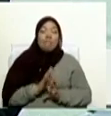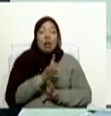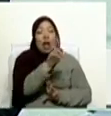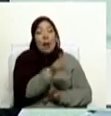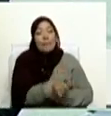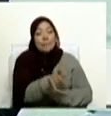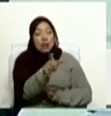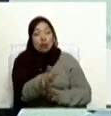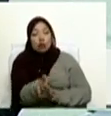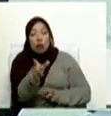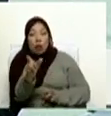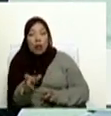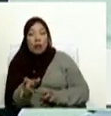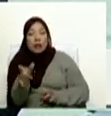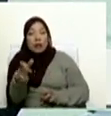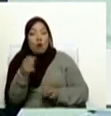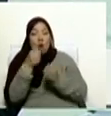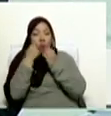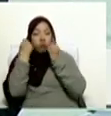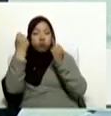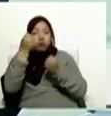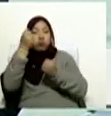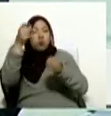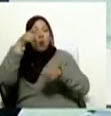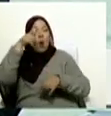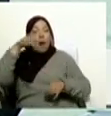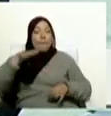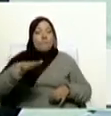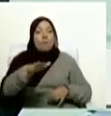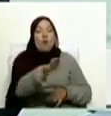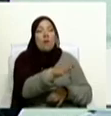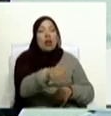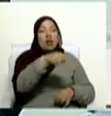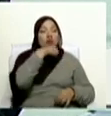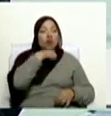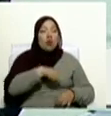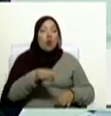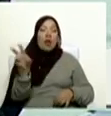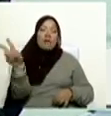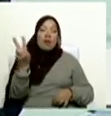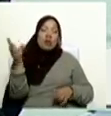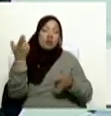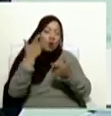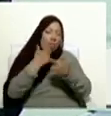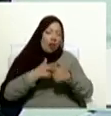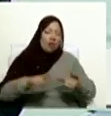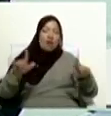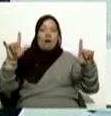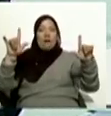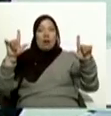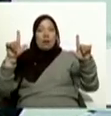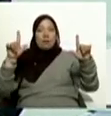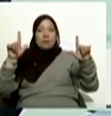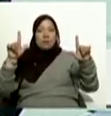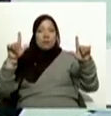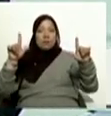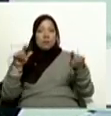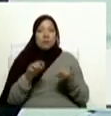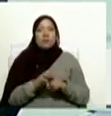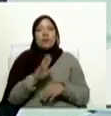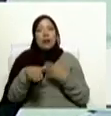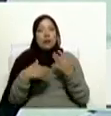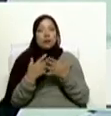como la lucha de este pueblo por su Liberación siempre fue llevada